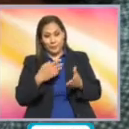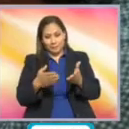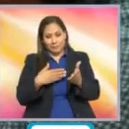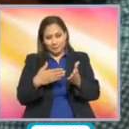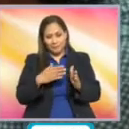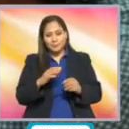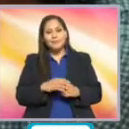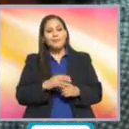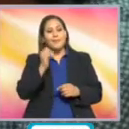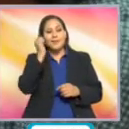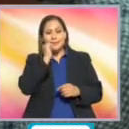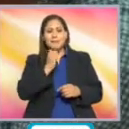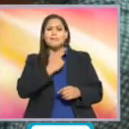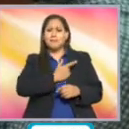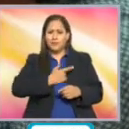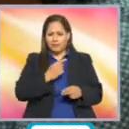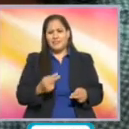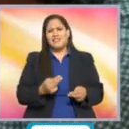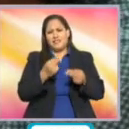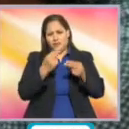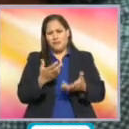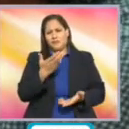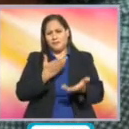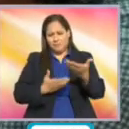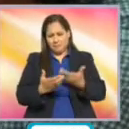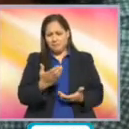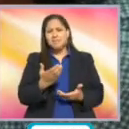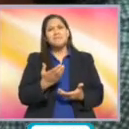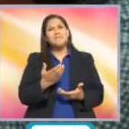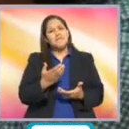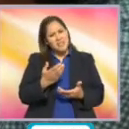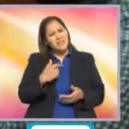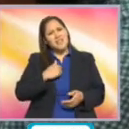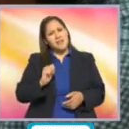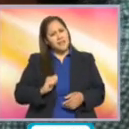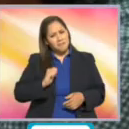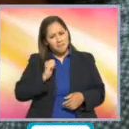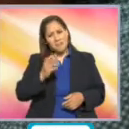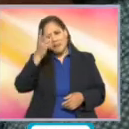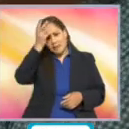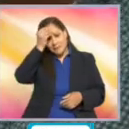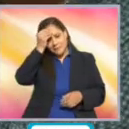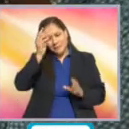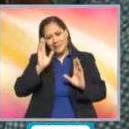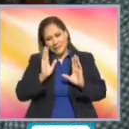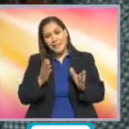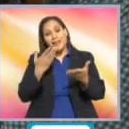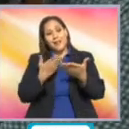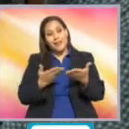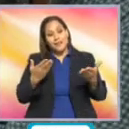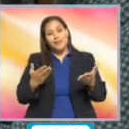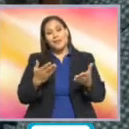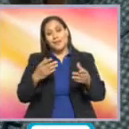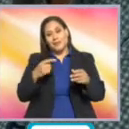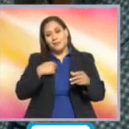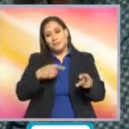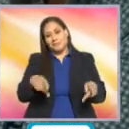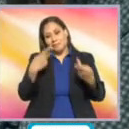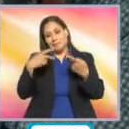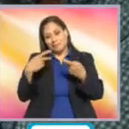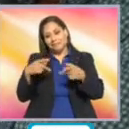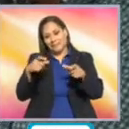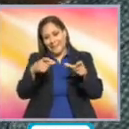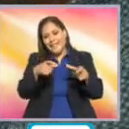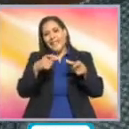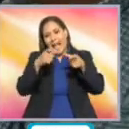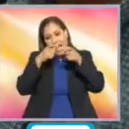pues como siempre me ha gustado el comercio, pues aprendí y hasta aquí, hasta ahora